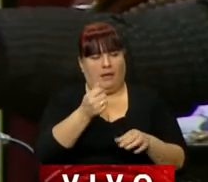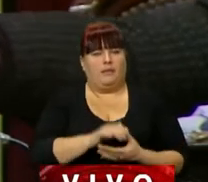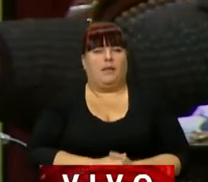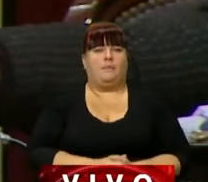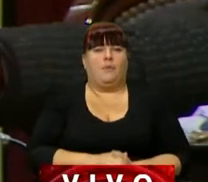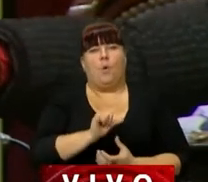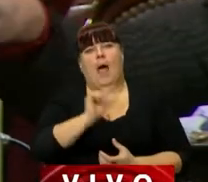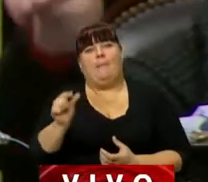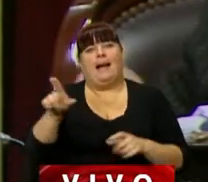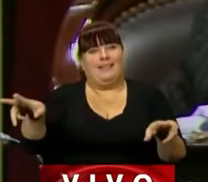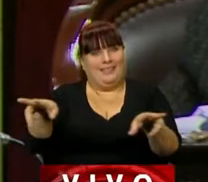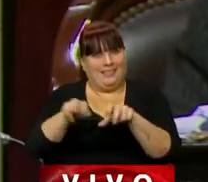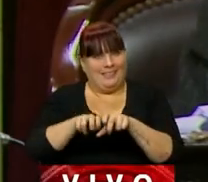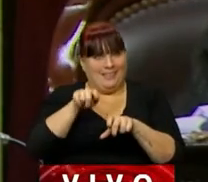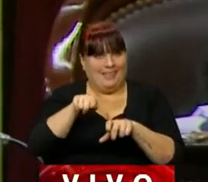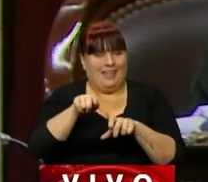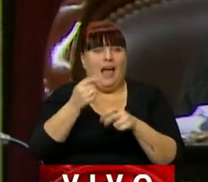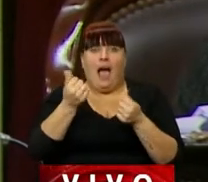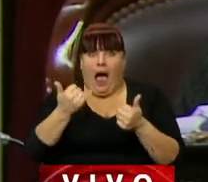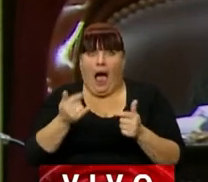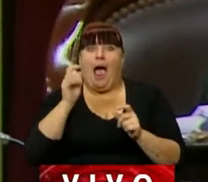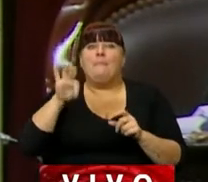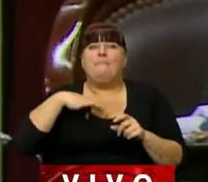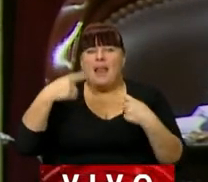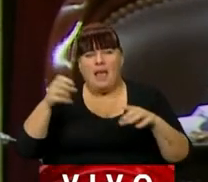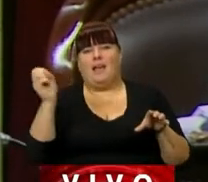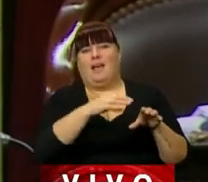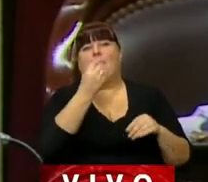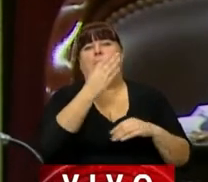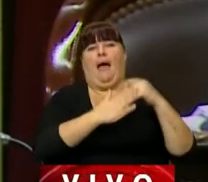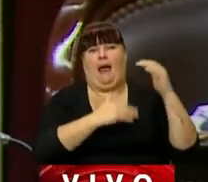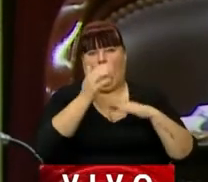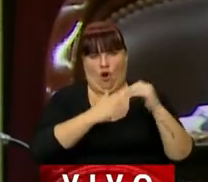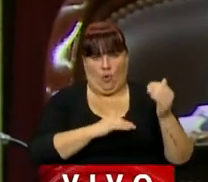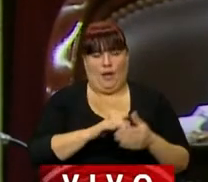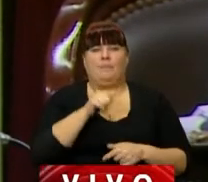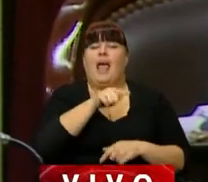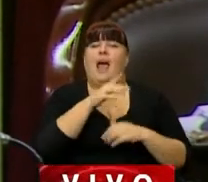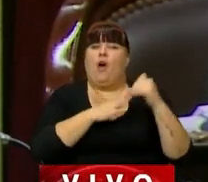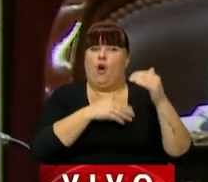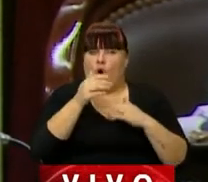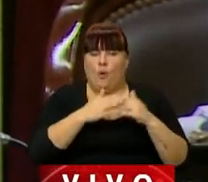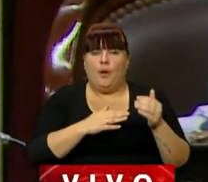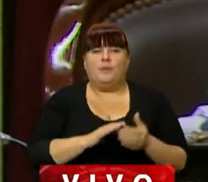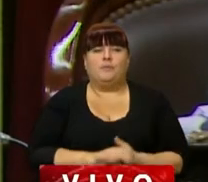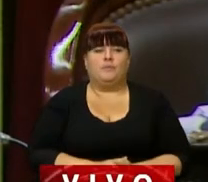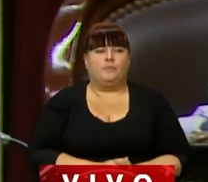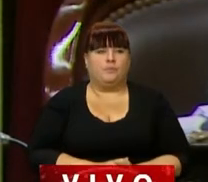poner parte de sus recursos en regalías para estas obras. Estas obras que